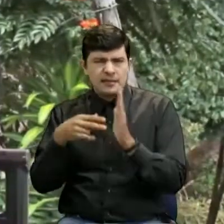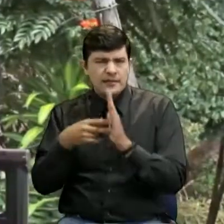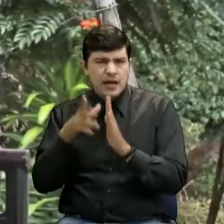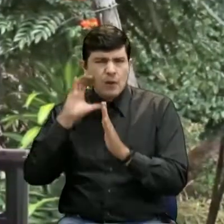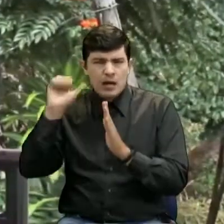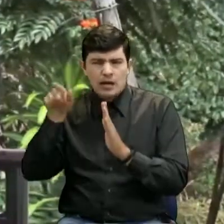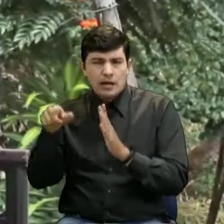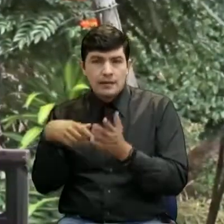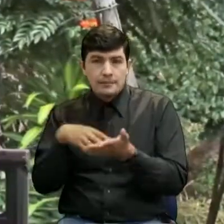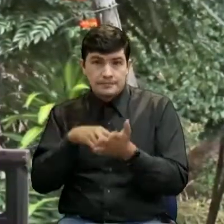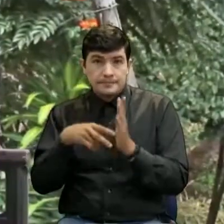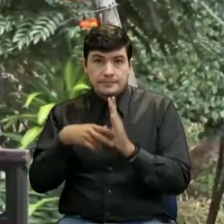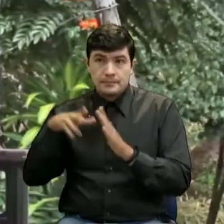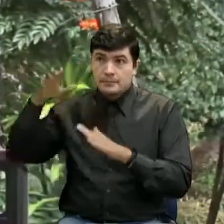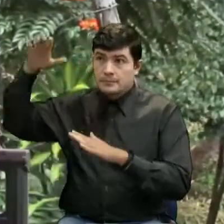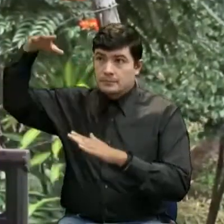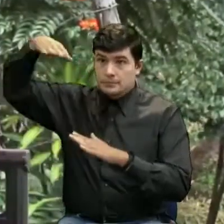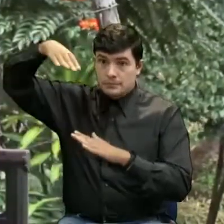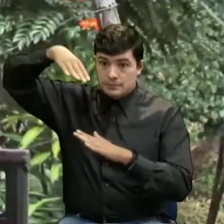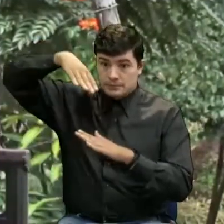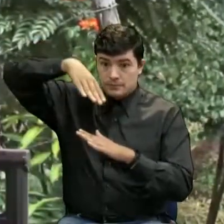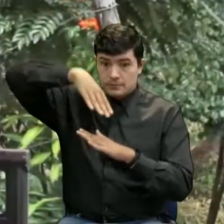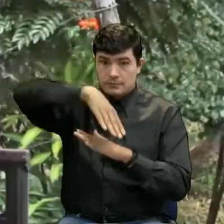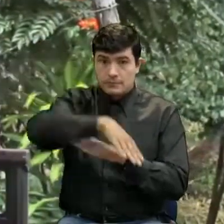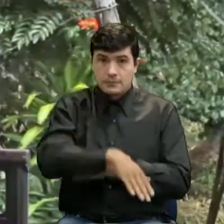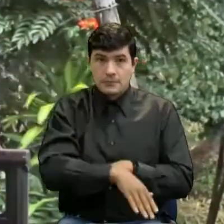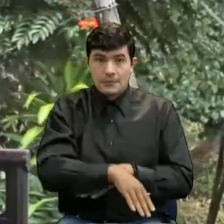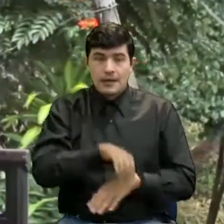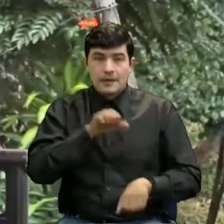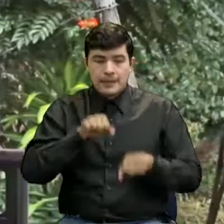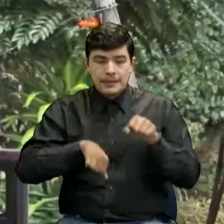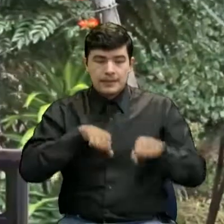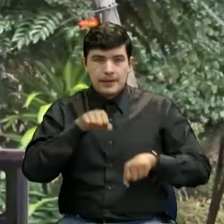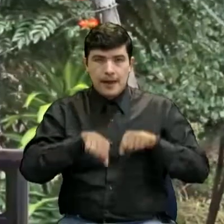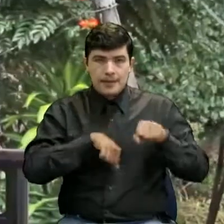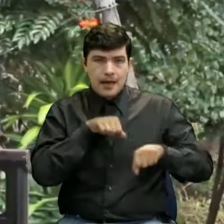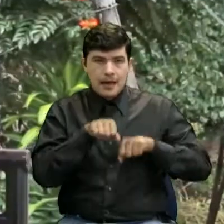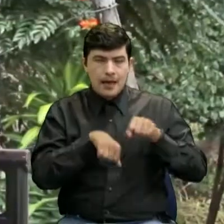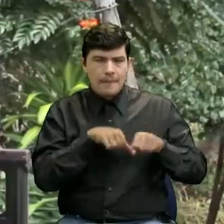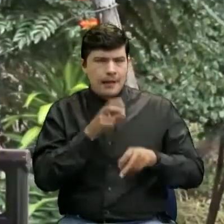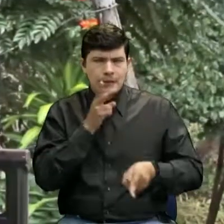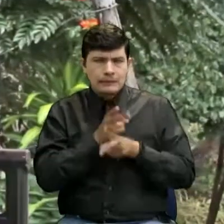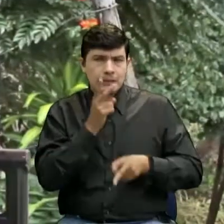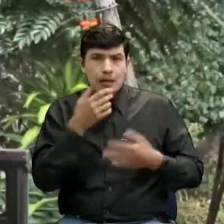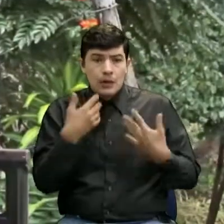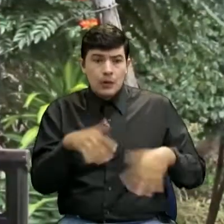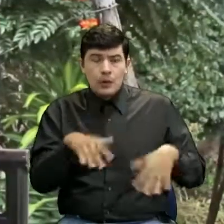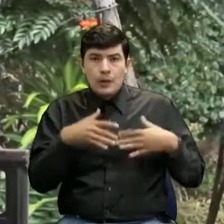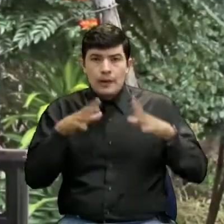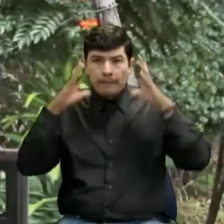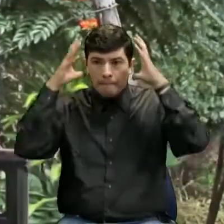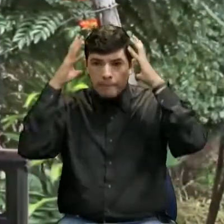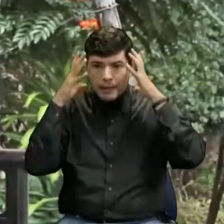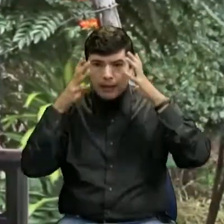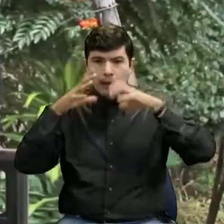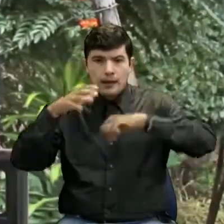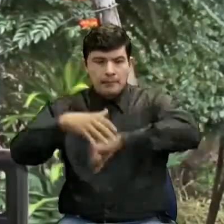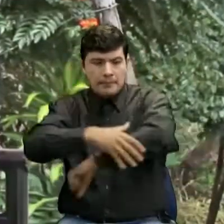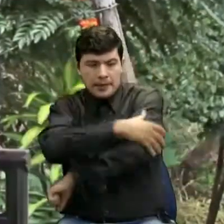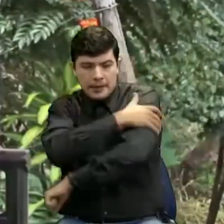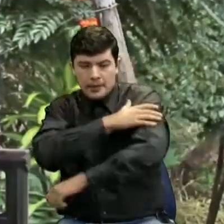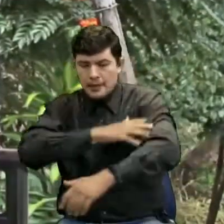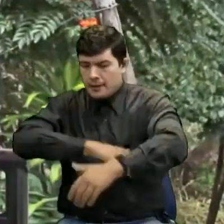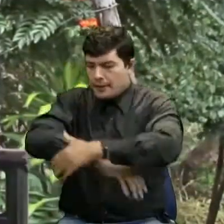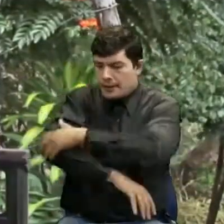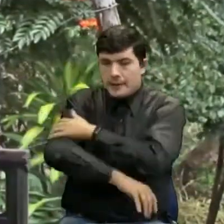en lanzarse desde una pendiente con una bicicleta modificada los riesgos de esto es que lo están haciendo sin ninguna medida de protección